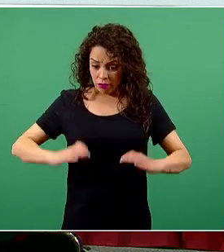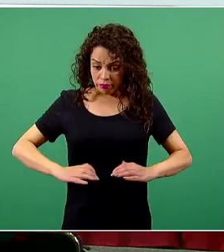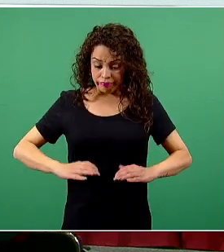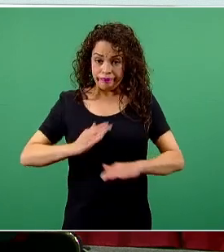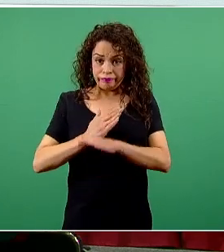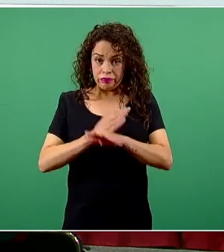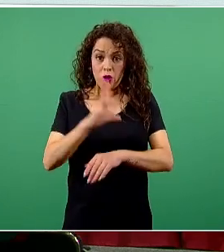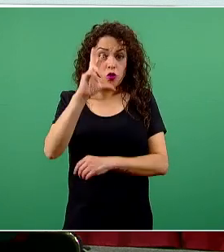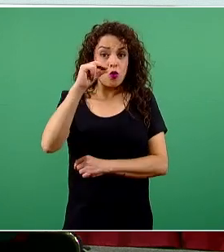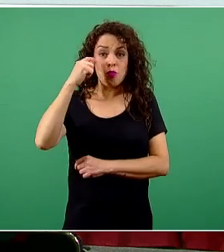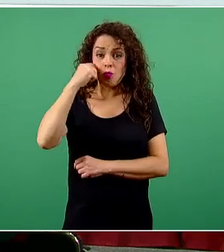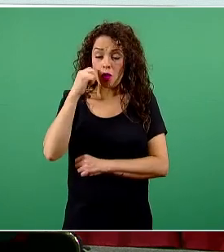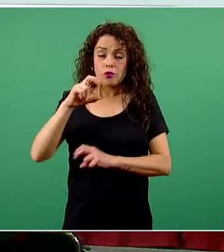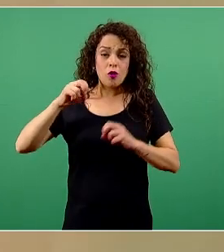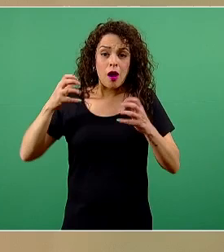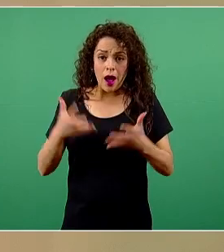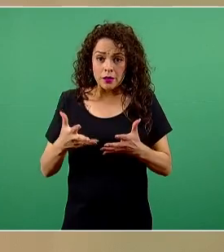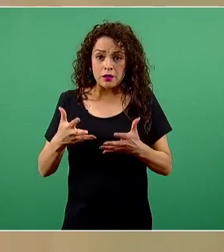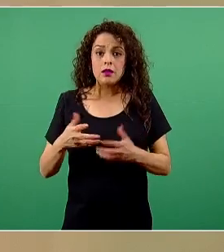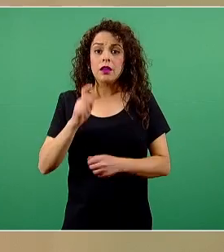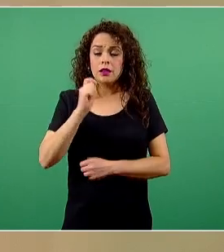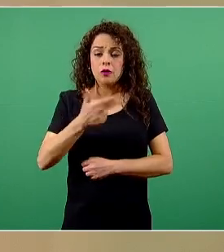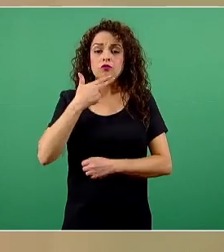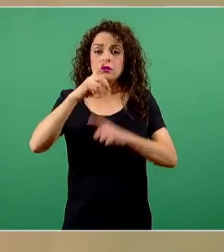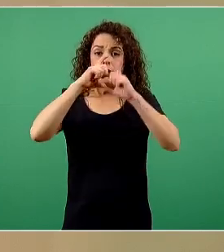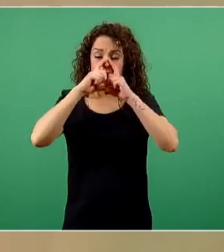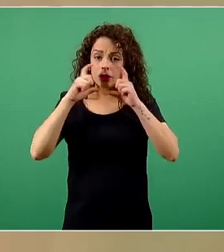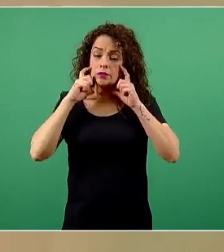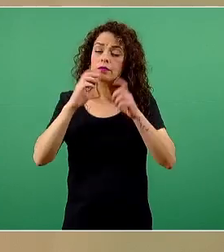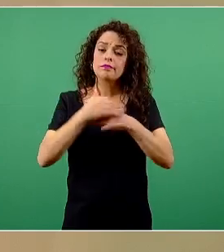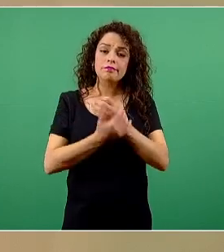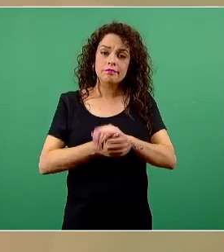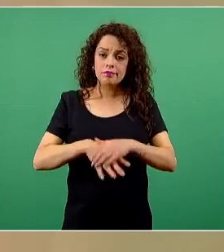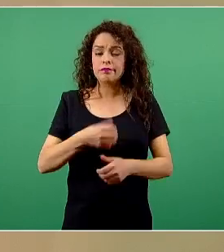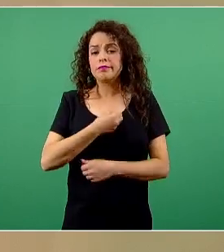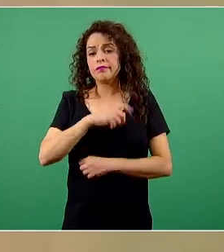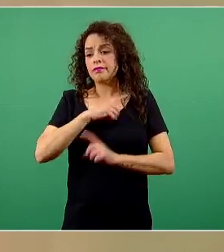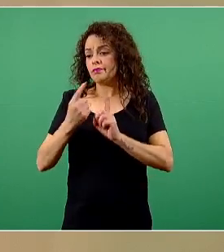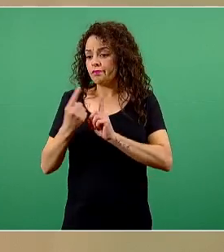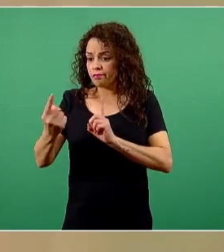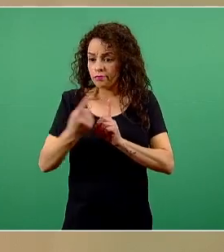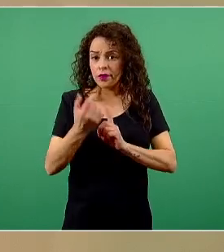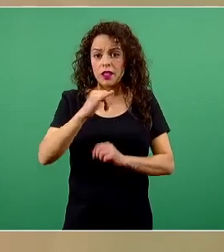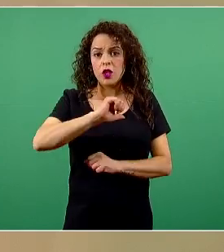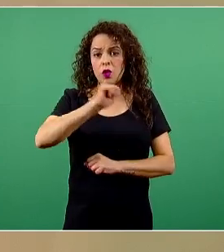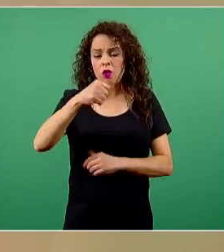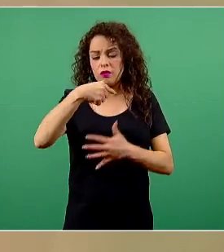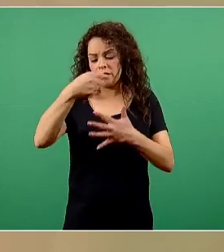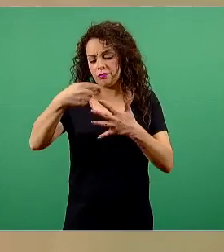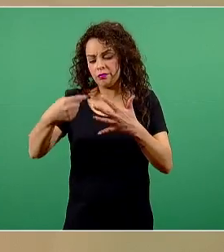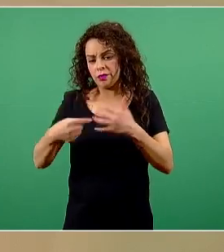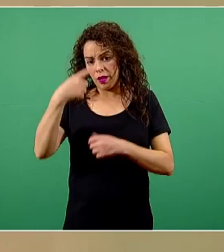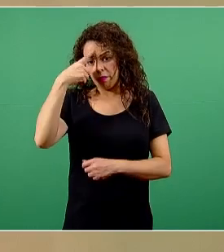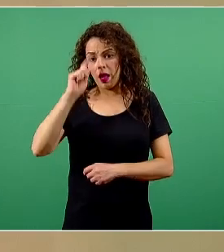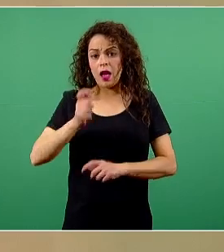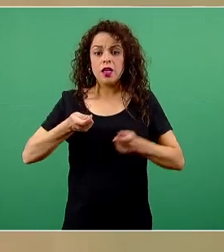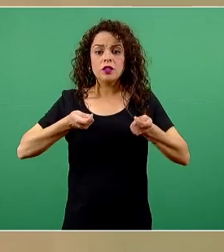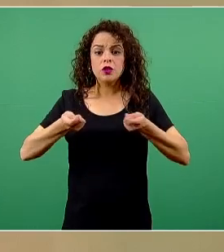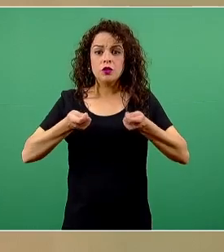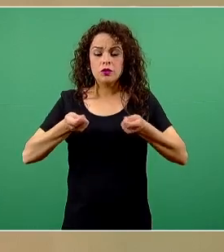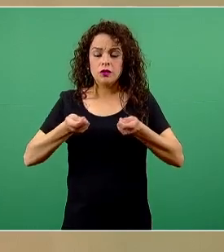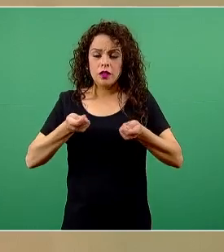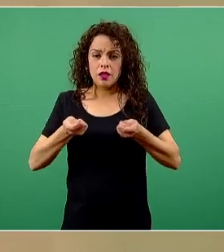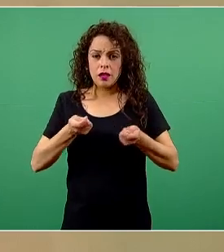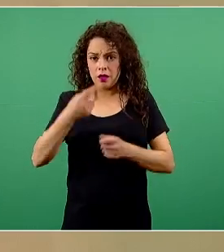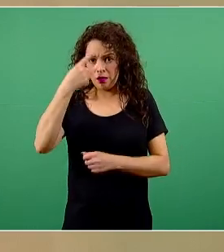y la sana distancia, además de las medidas generales de control de